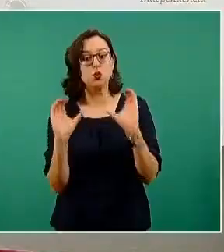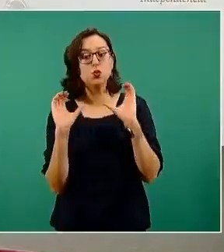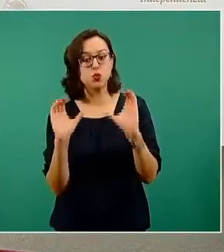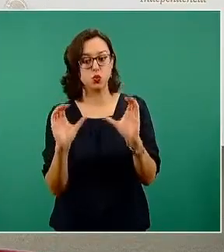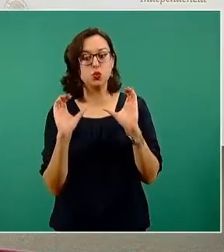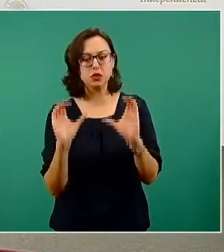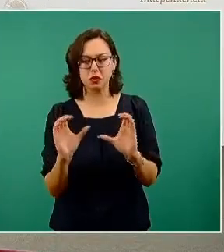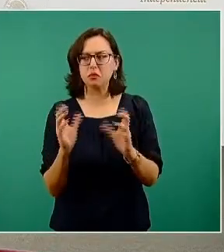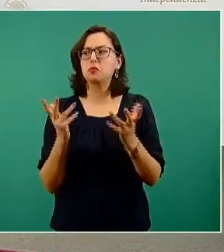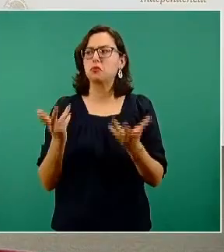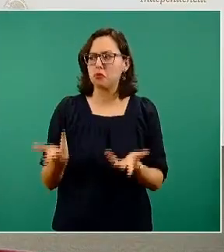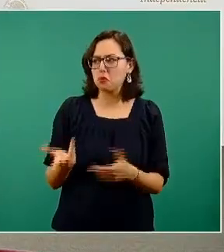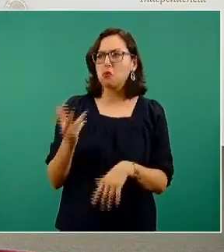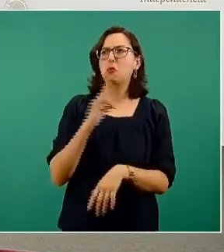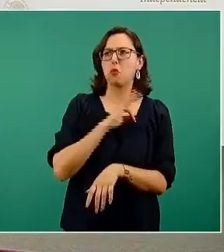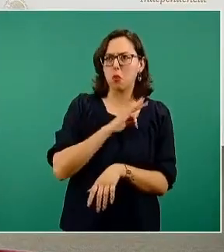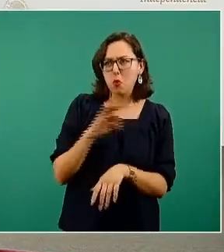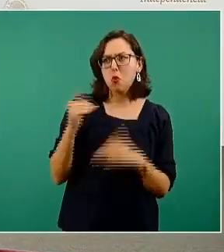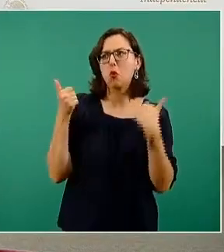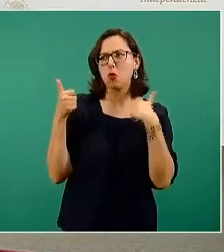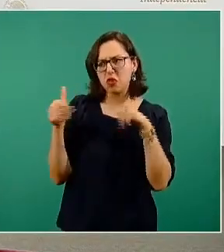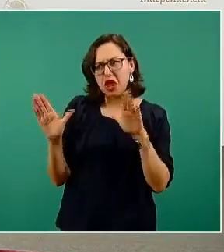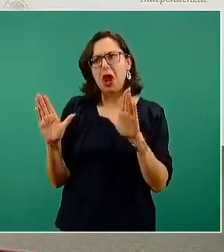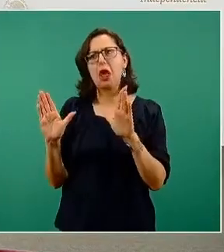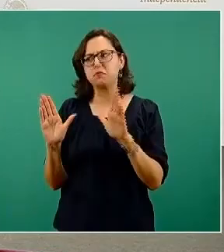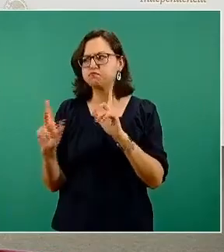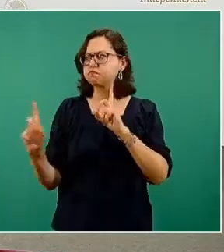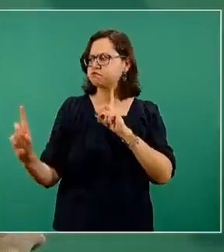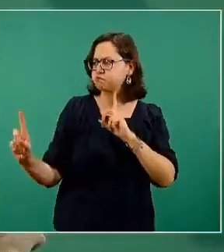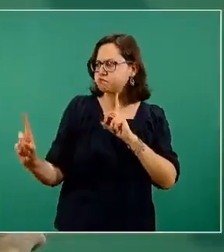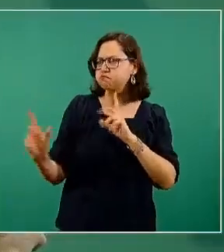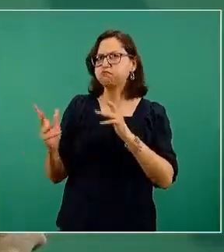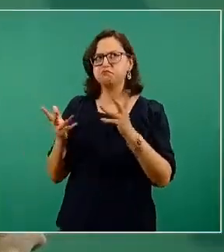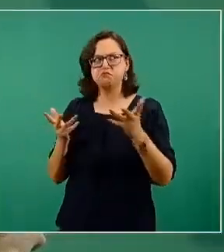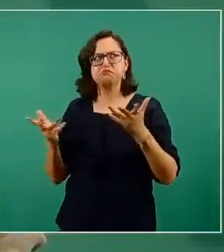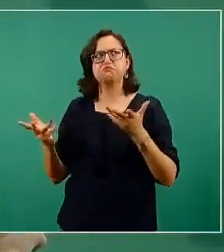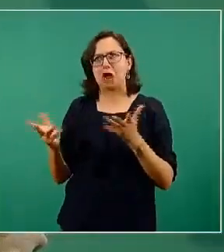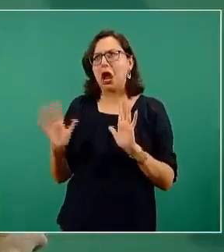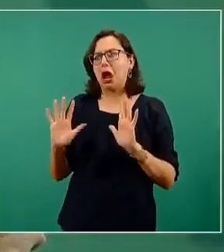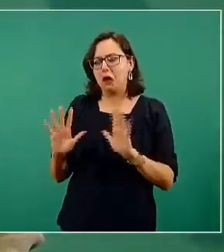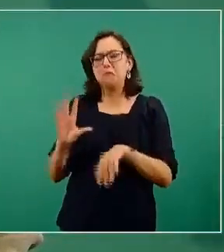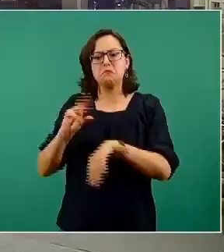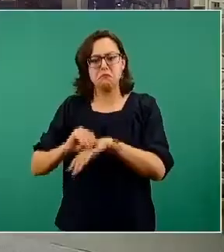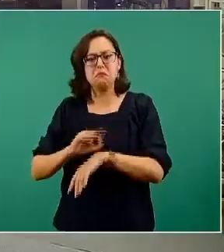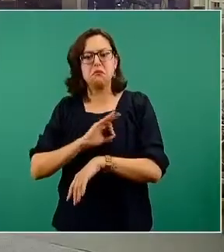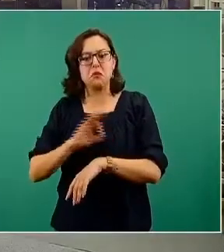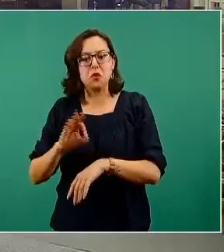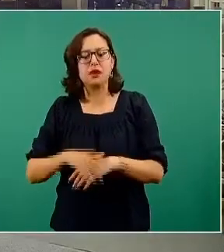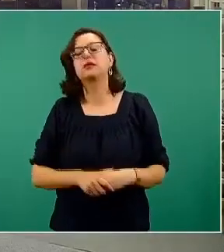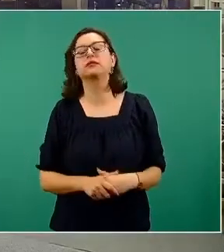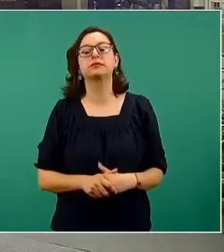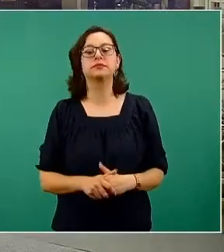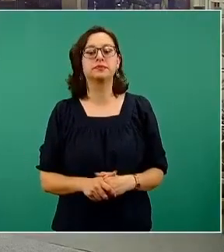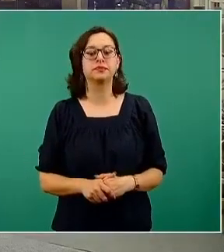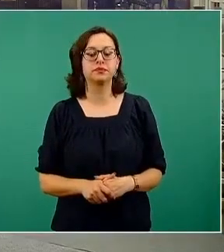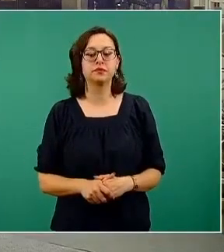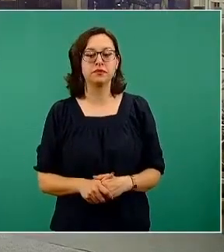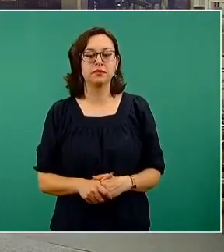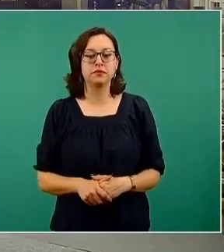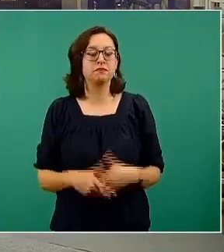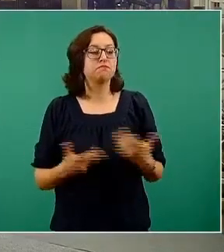a decir, bueno, hay ciertas circunstancias donde sí se puede mantener un espacio público con sana distancia. En el caso de las